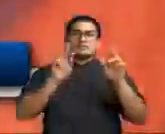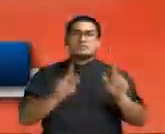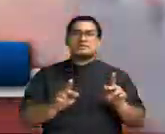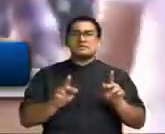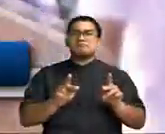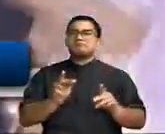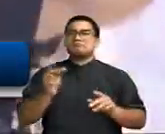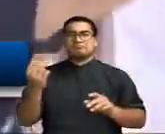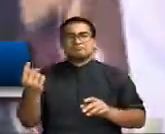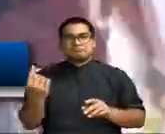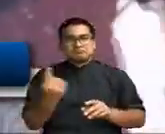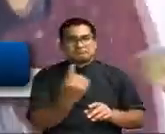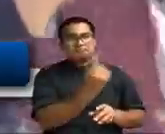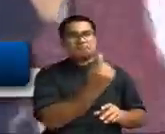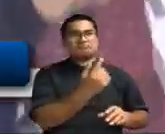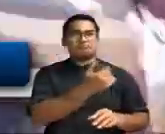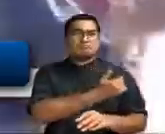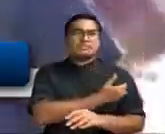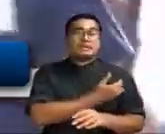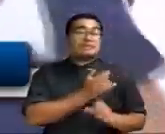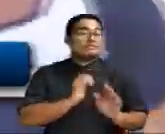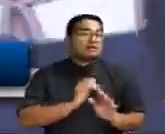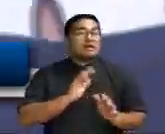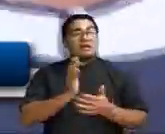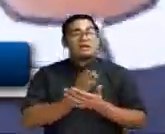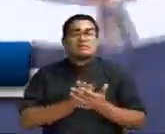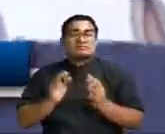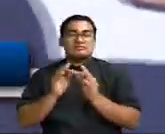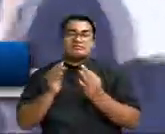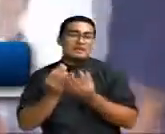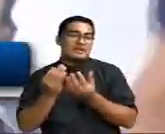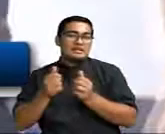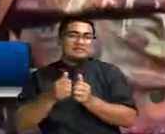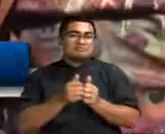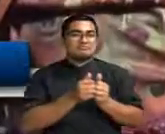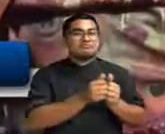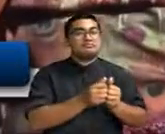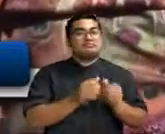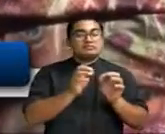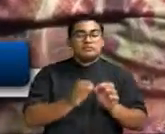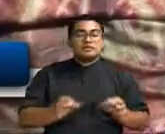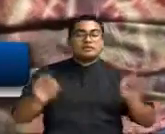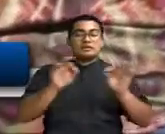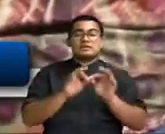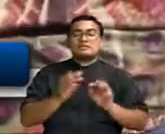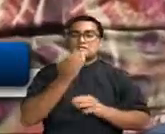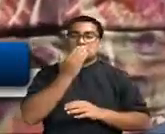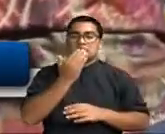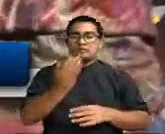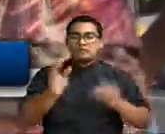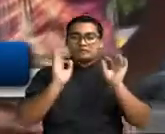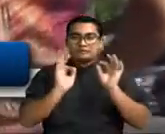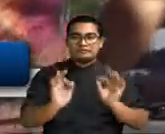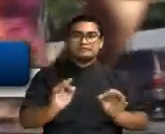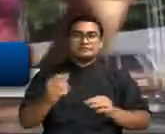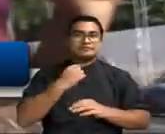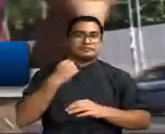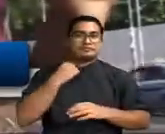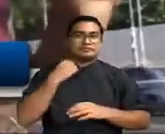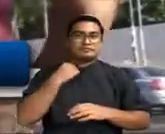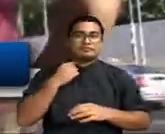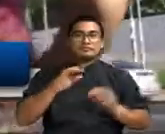su acompañante familiar, que es lo más adecuado, lo que debería hacerse es el apoyo